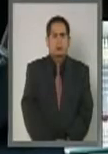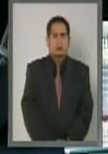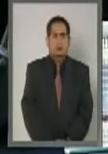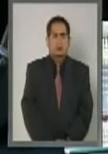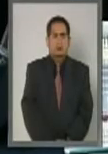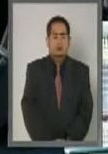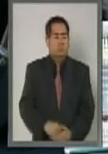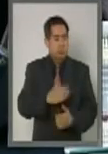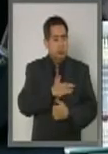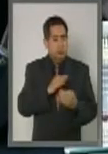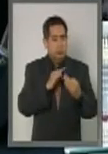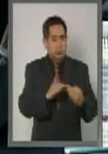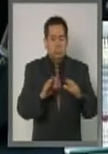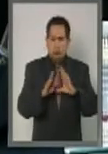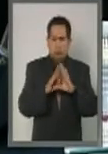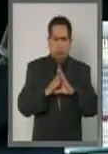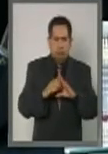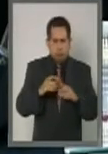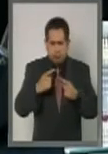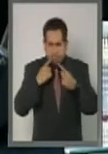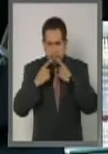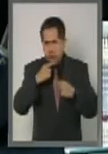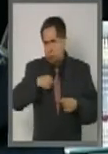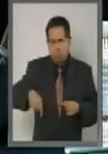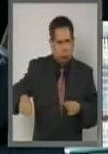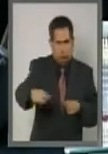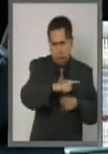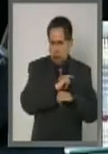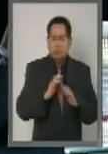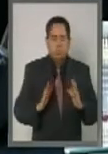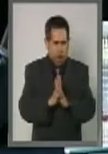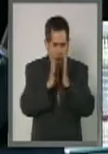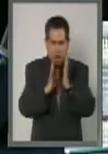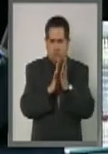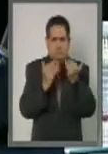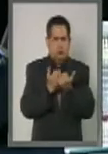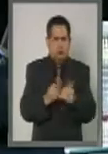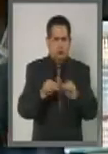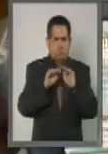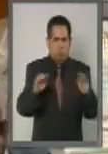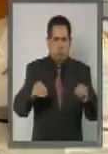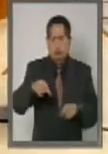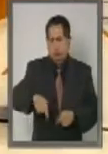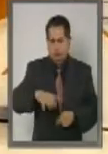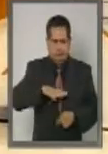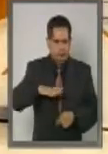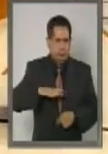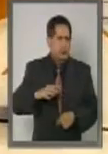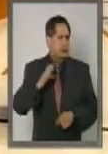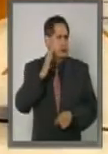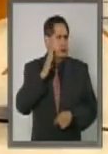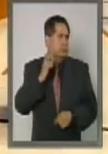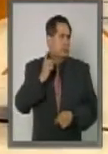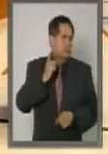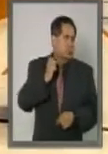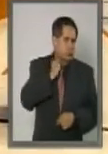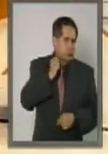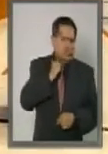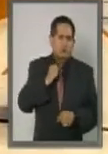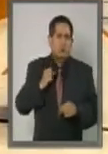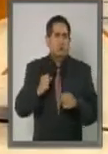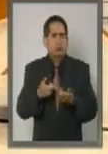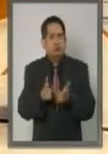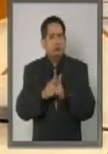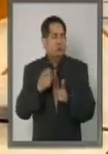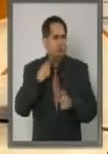La comparecencia tendrá un formato que asegura la participación de todos los grupos parlamentarios representados en esta Asamblea en el marco del orden